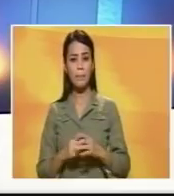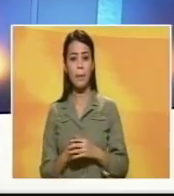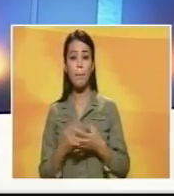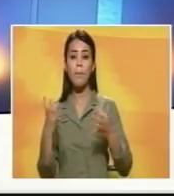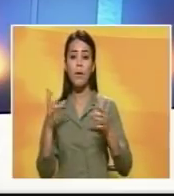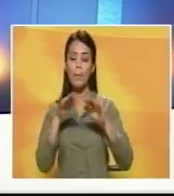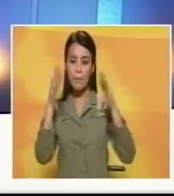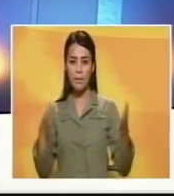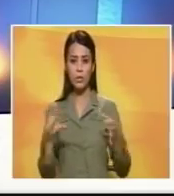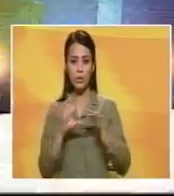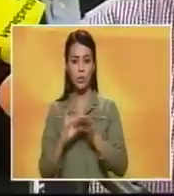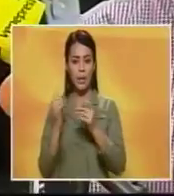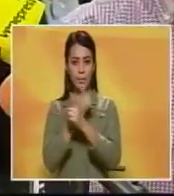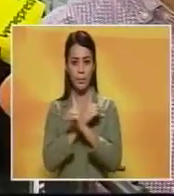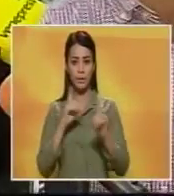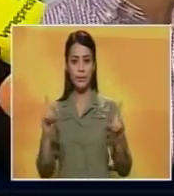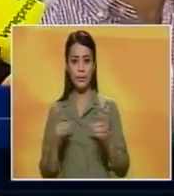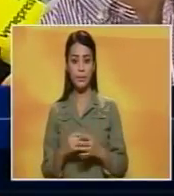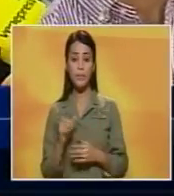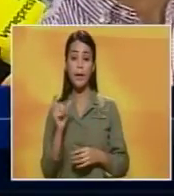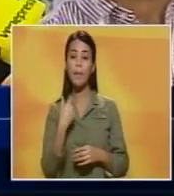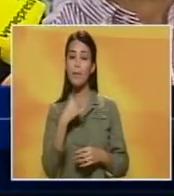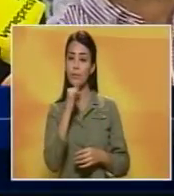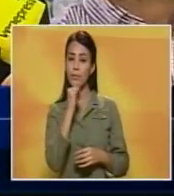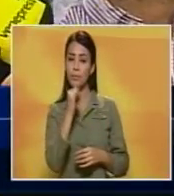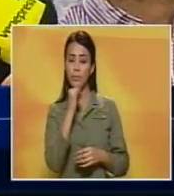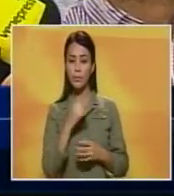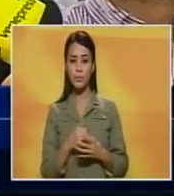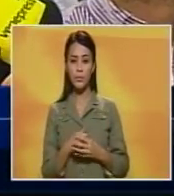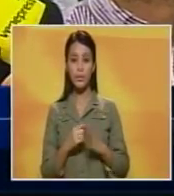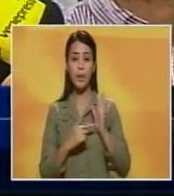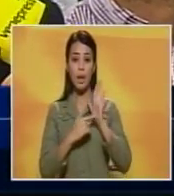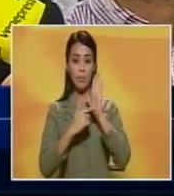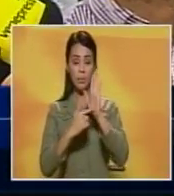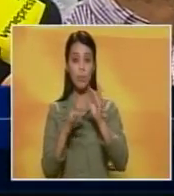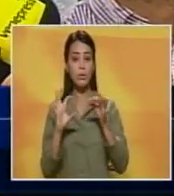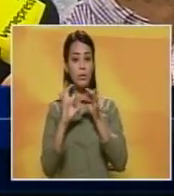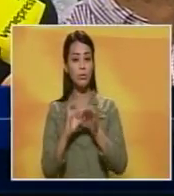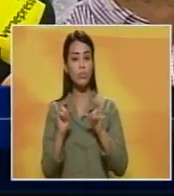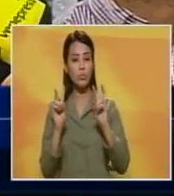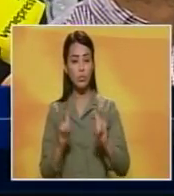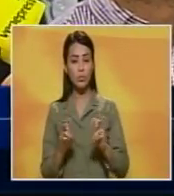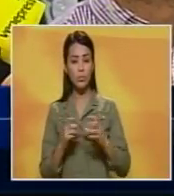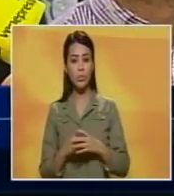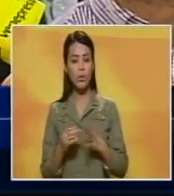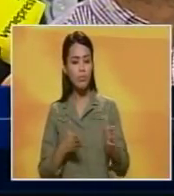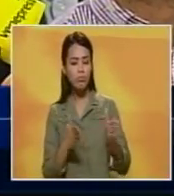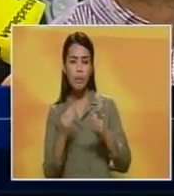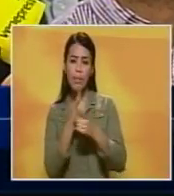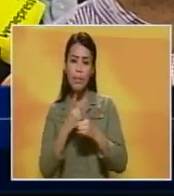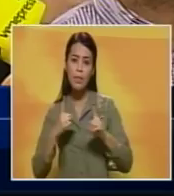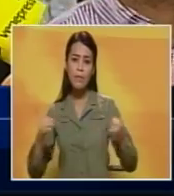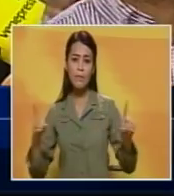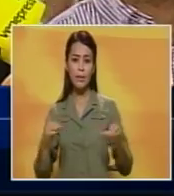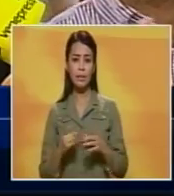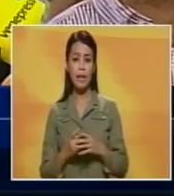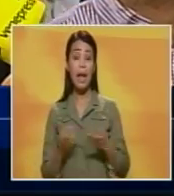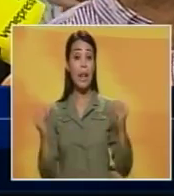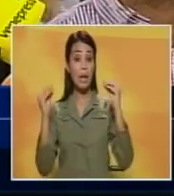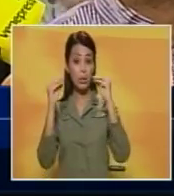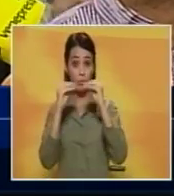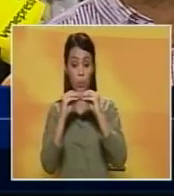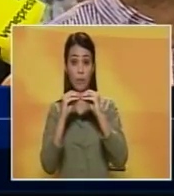de la Unidad Democrática. Guevara aseveró que la propuesta de una nueva unidad basada en una vía diferente radica tanto en la